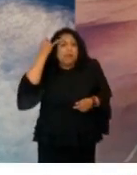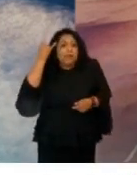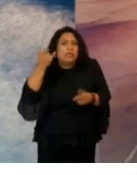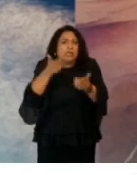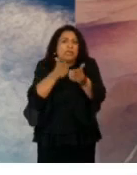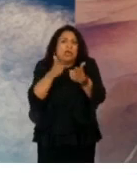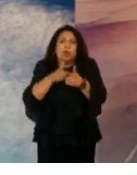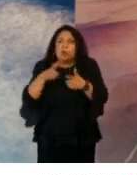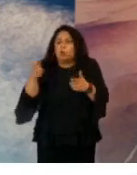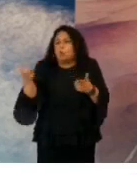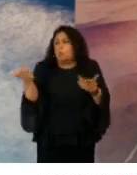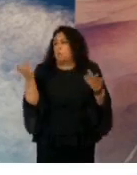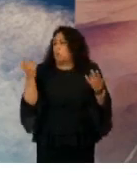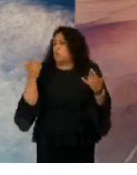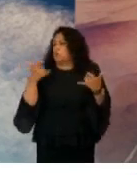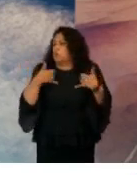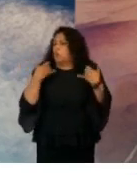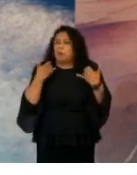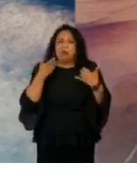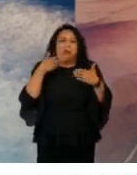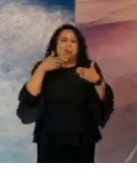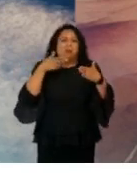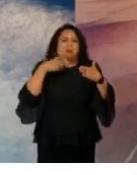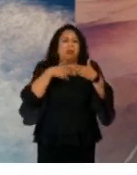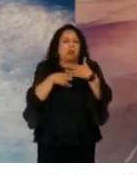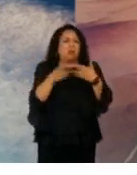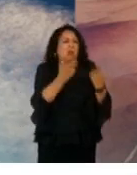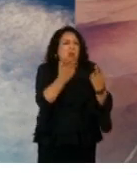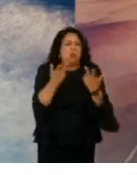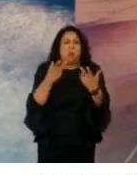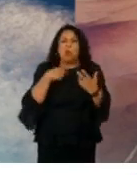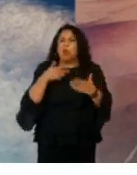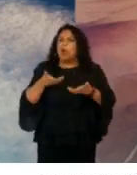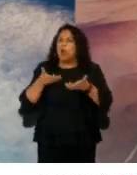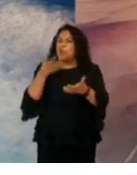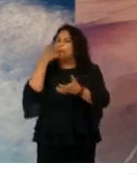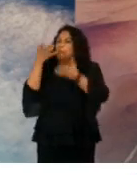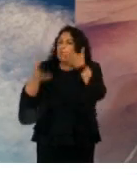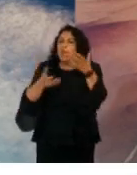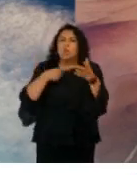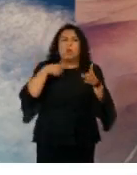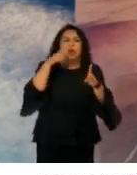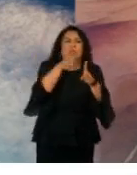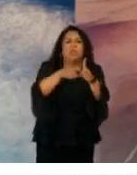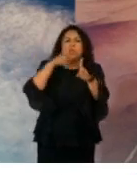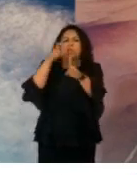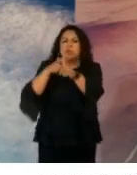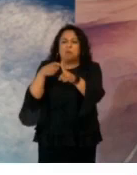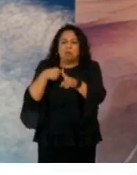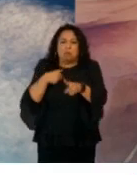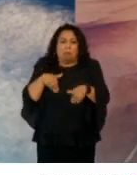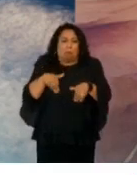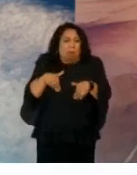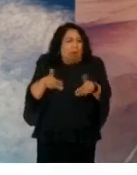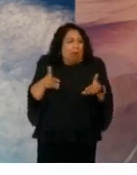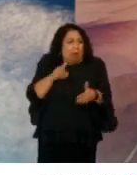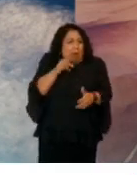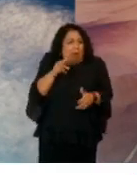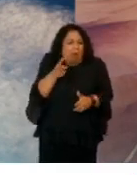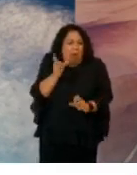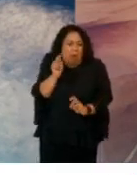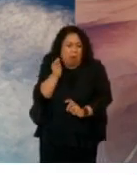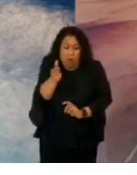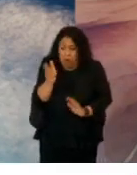grupo de chicos destruyendo un metro, o gritando en la calle, o criticando mucho pero haciendo poco. Yo el